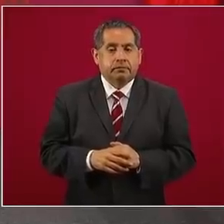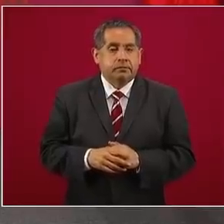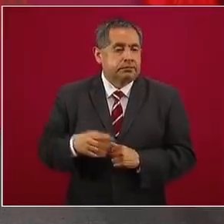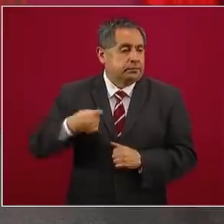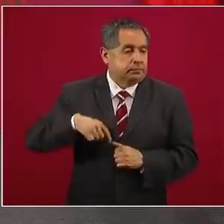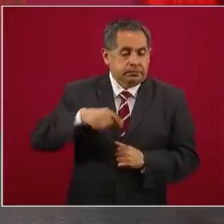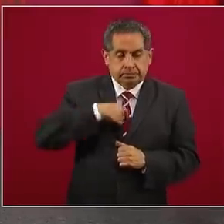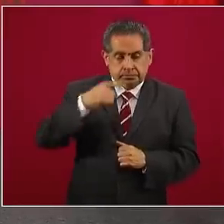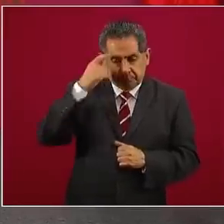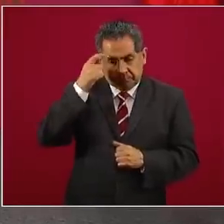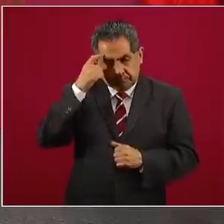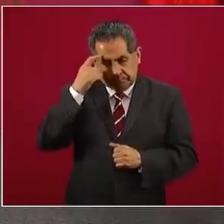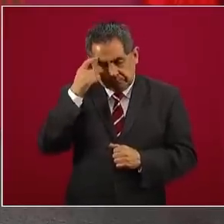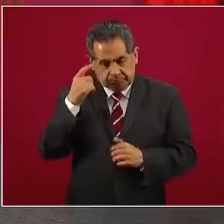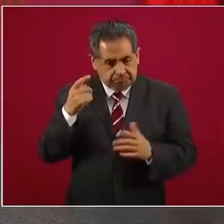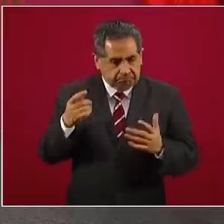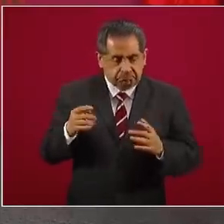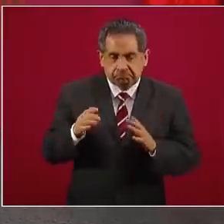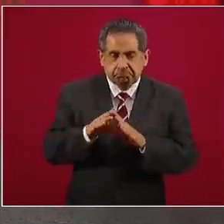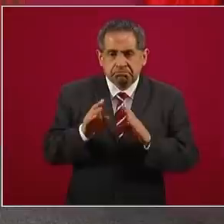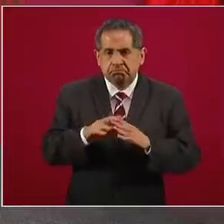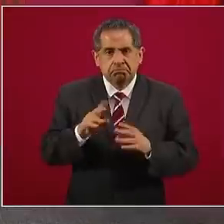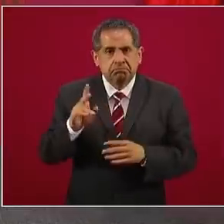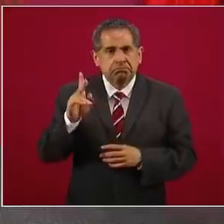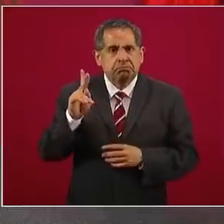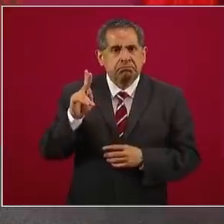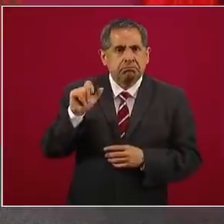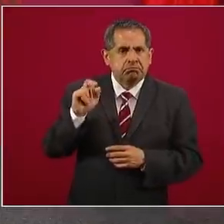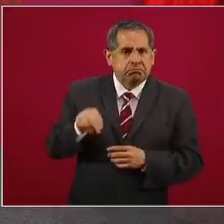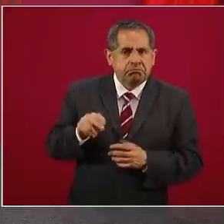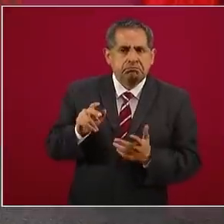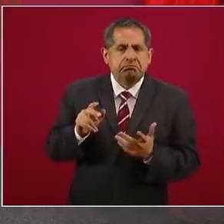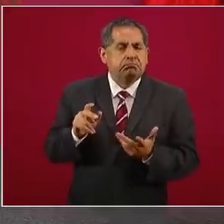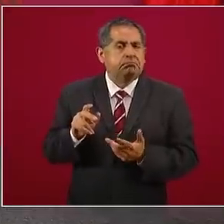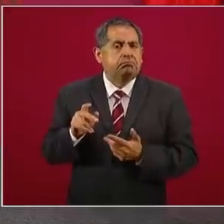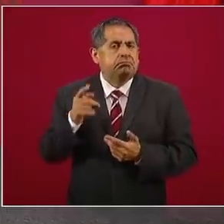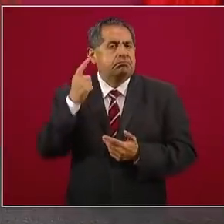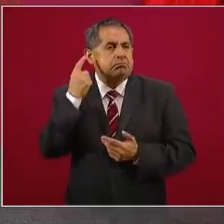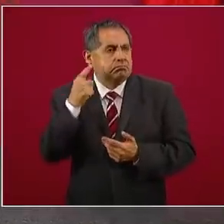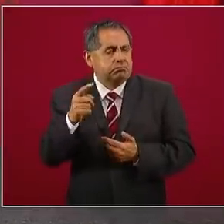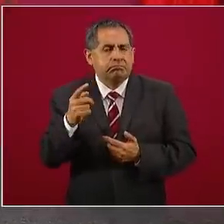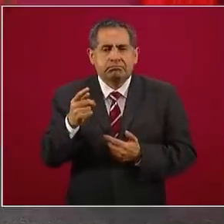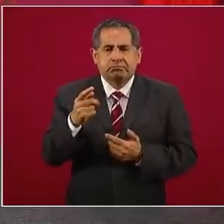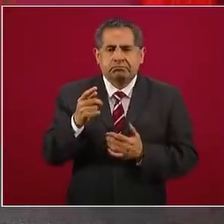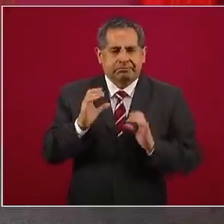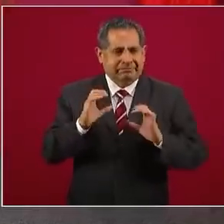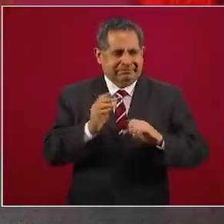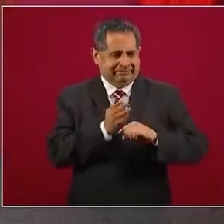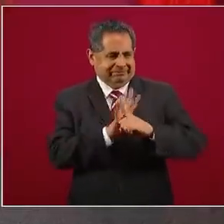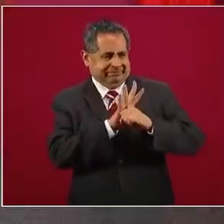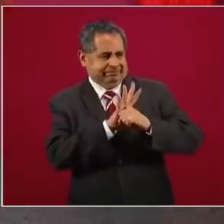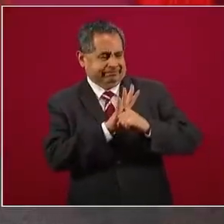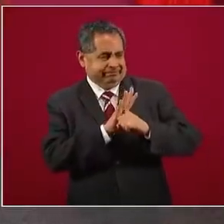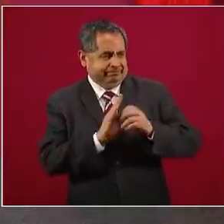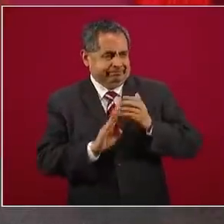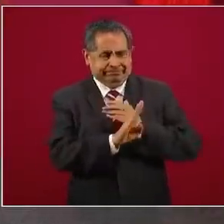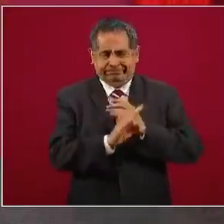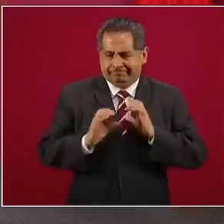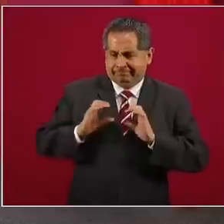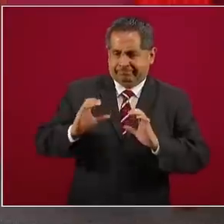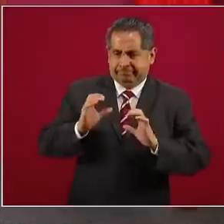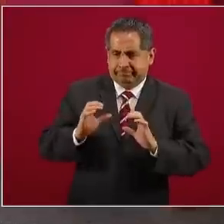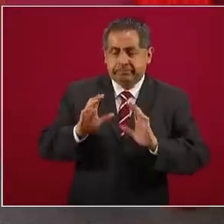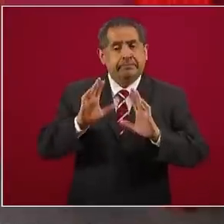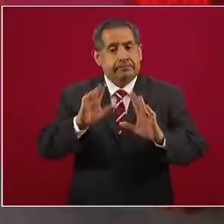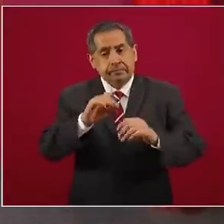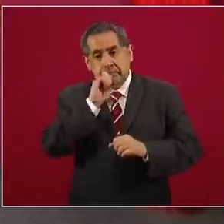decidimos aplicar una estrategia para protegernos del COVID, también